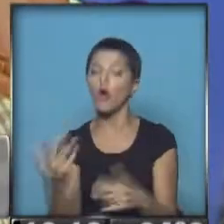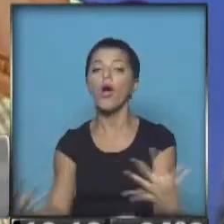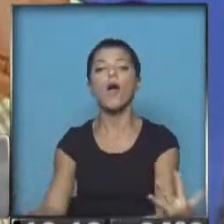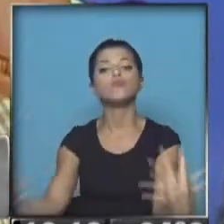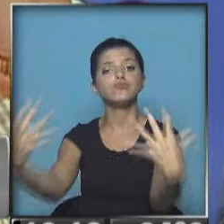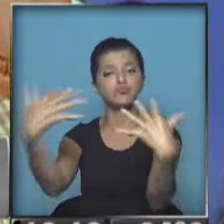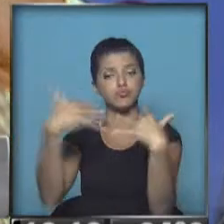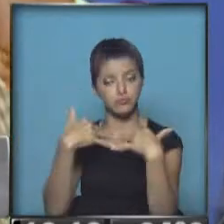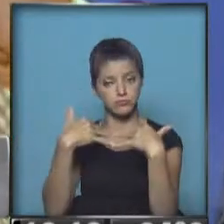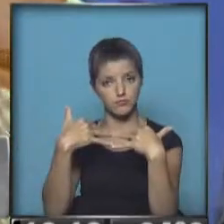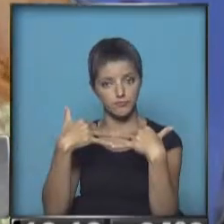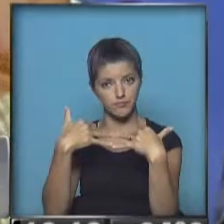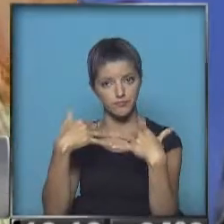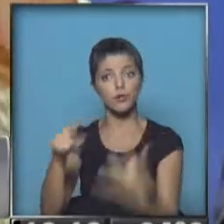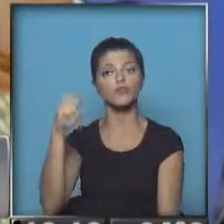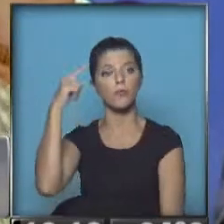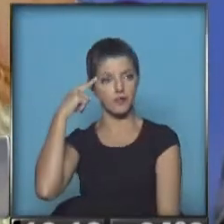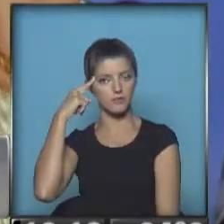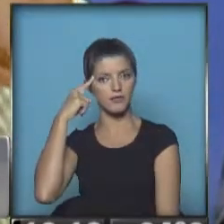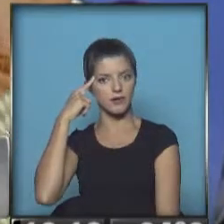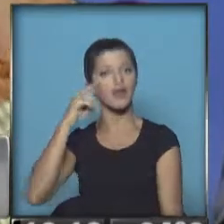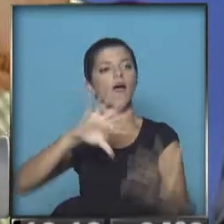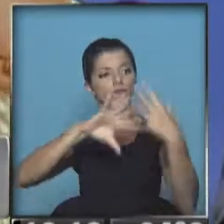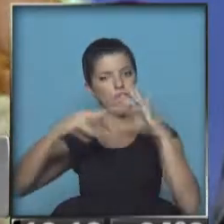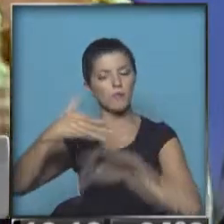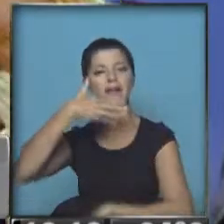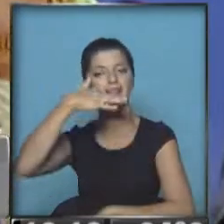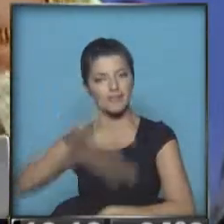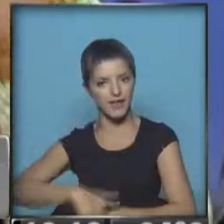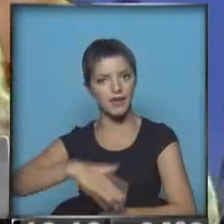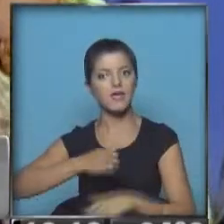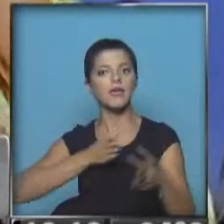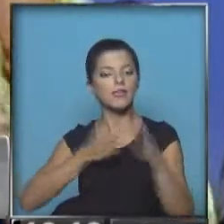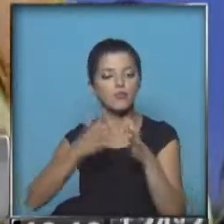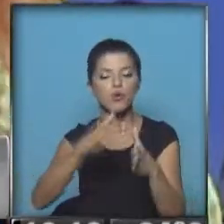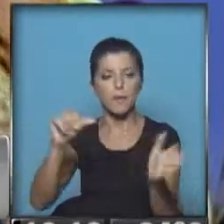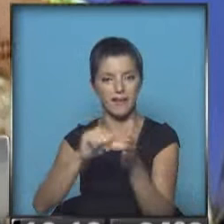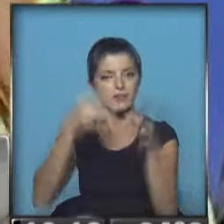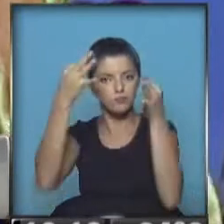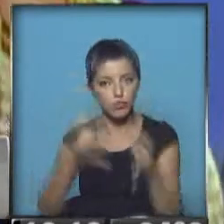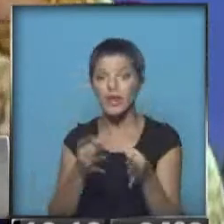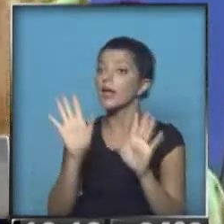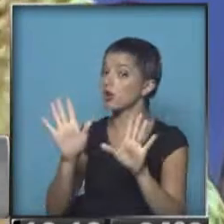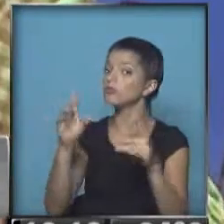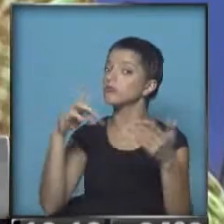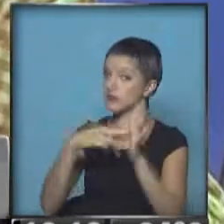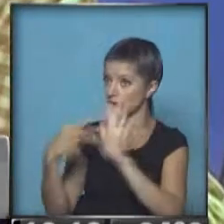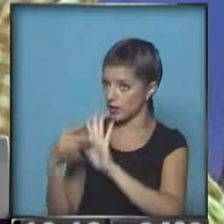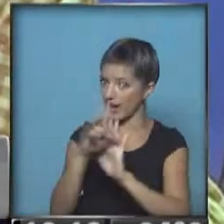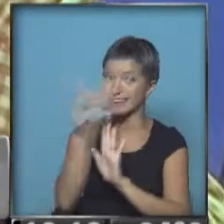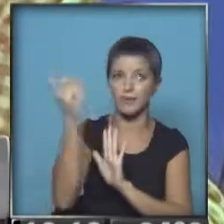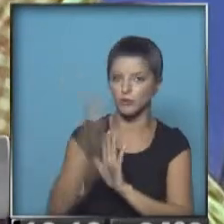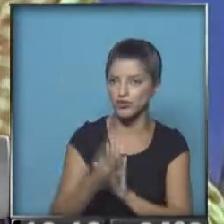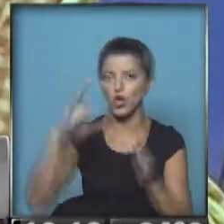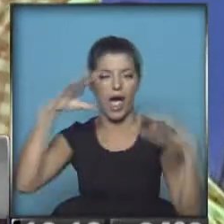porque están de acuerdo con una forma de entender y de llevar el país, que no significa de estar de acuerdo con el 100% de todo